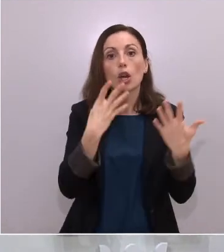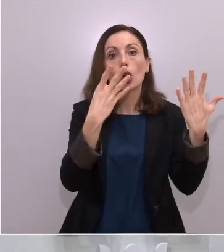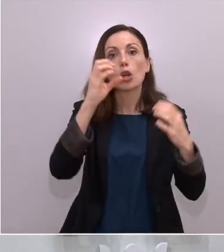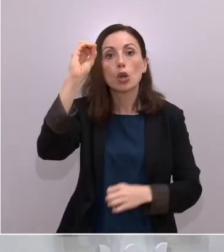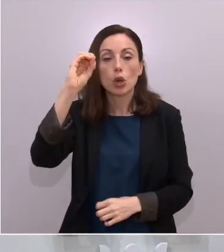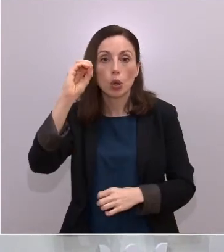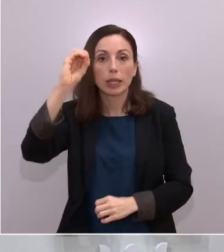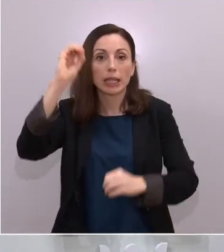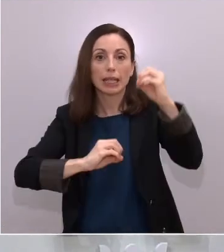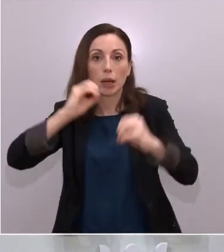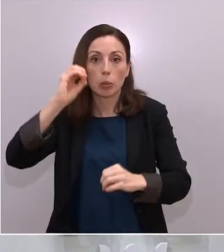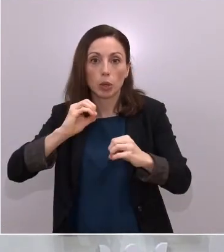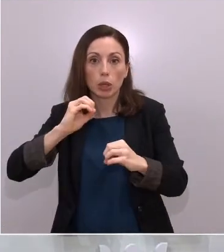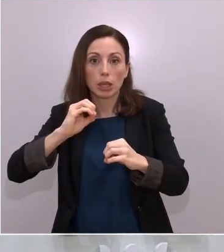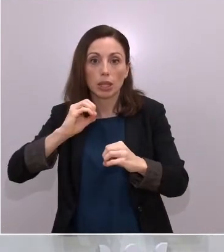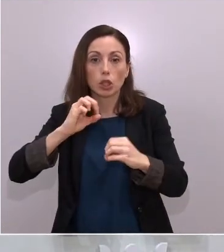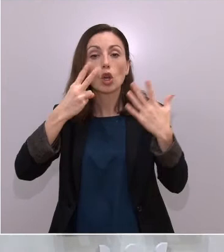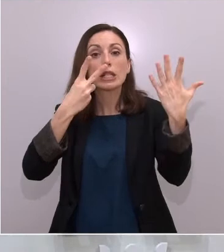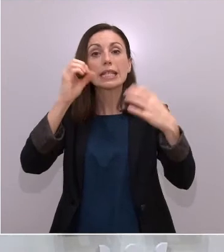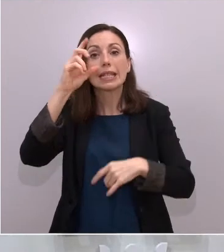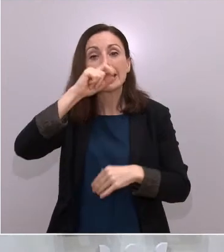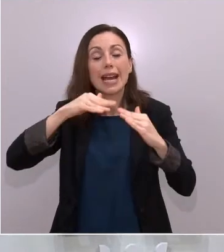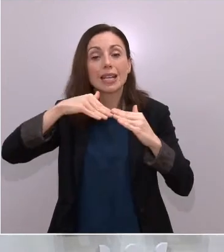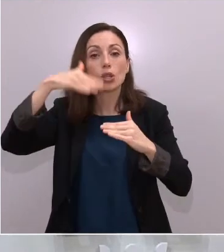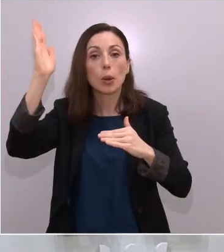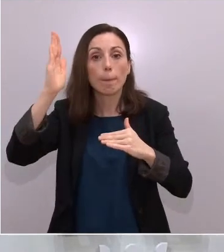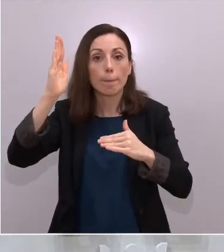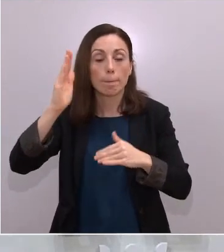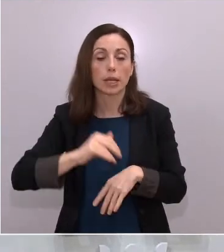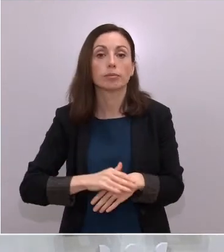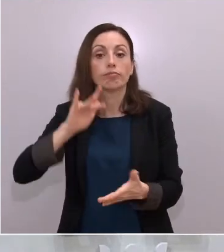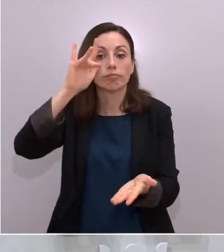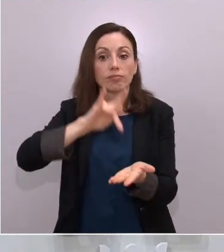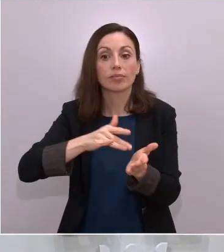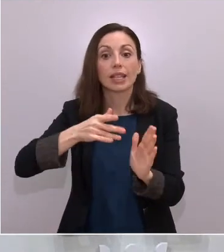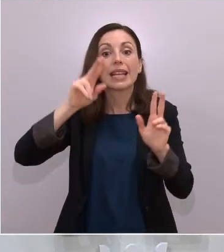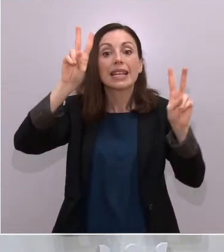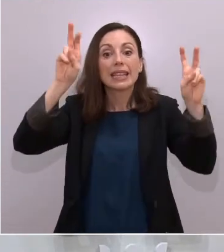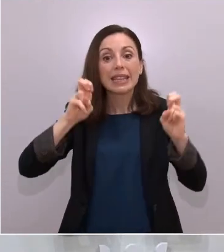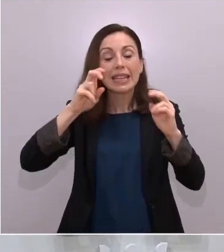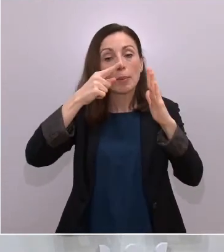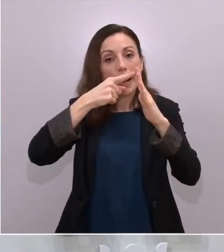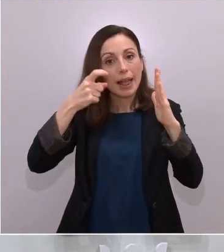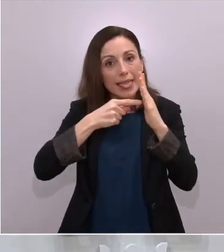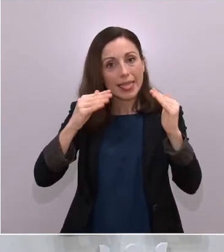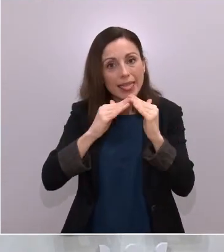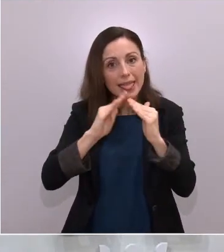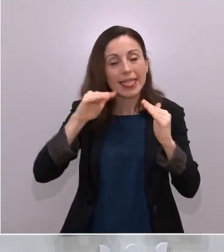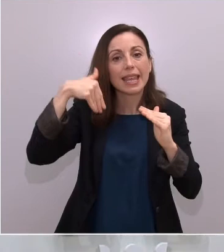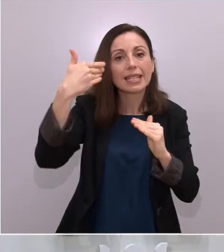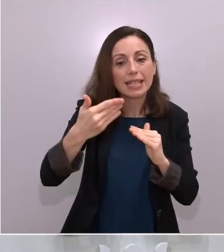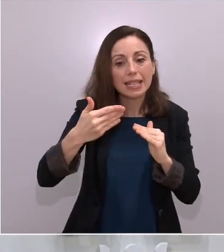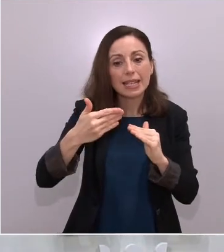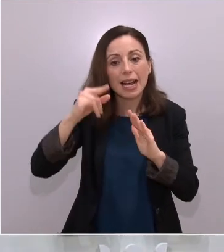de los fallecidos tienen más de 70 años. Por eso, cualquier paso que se dé la desescalada debe ir acompañado de un plan